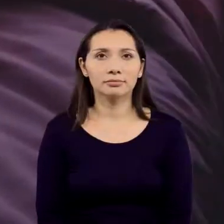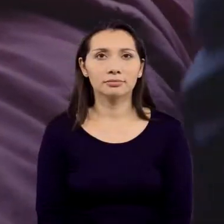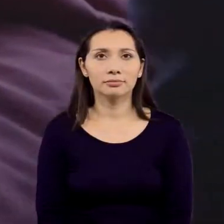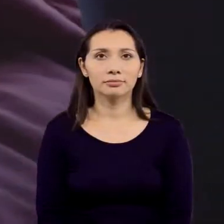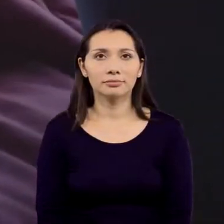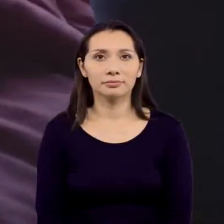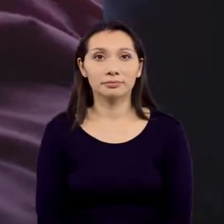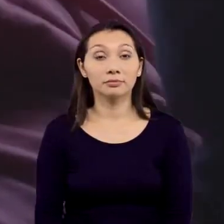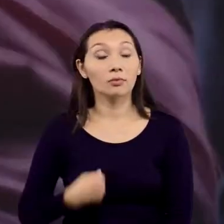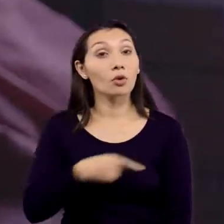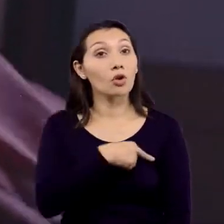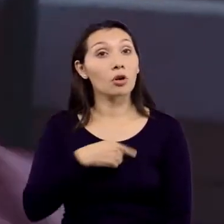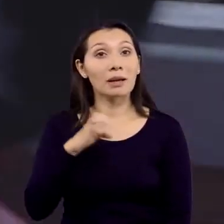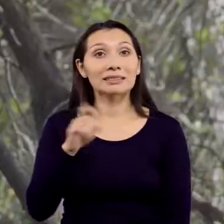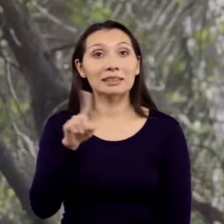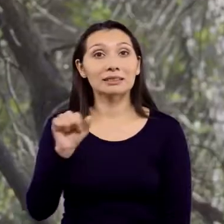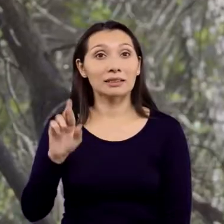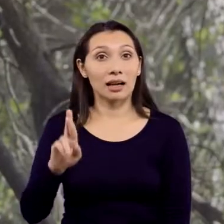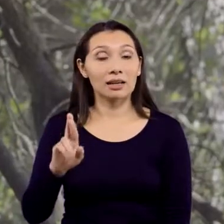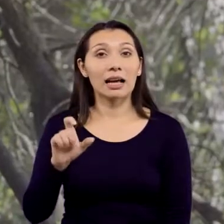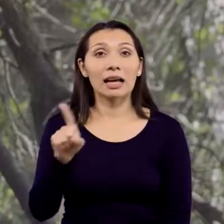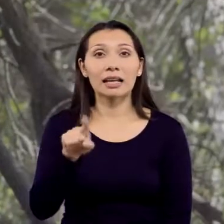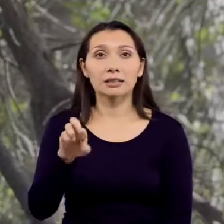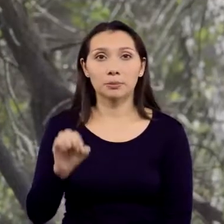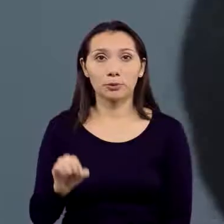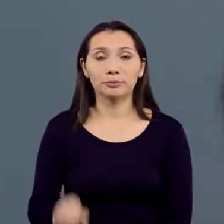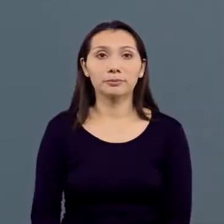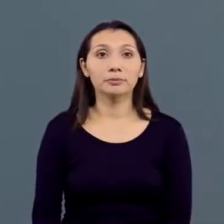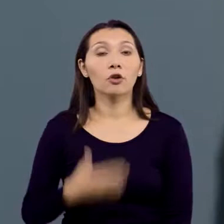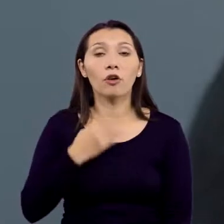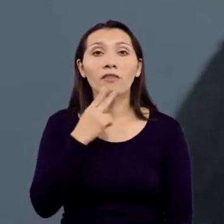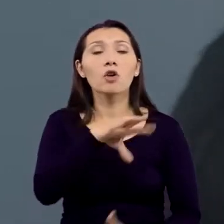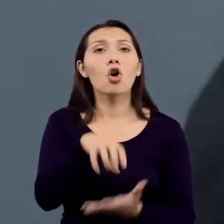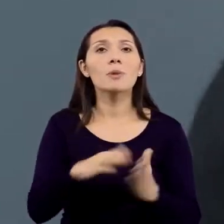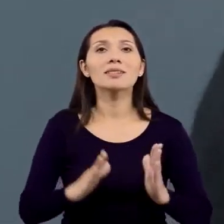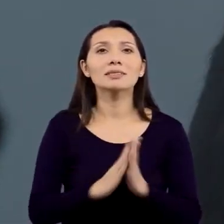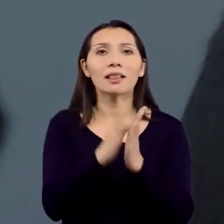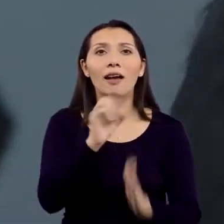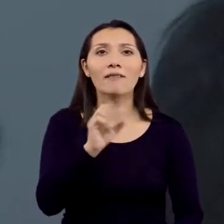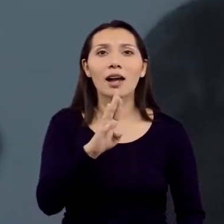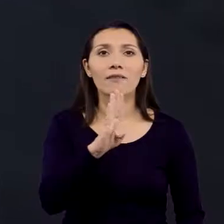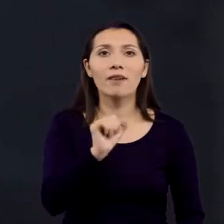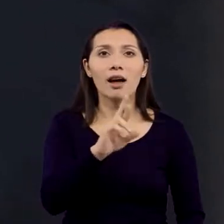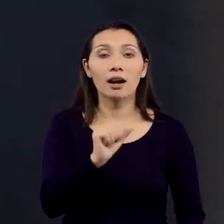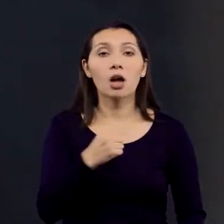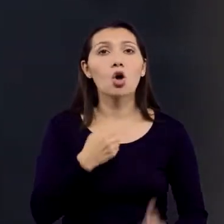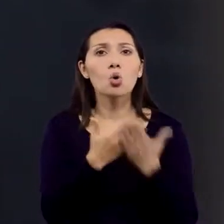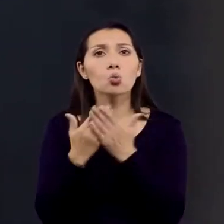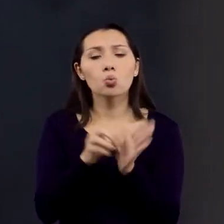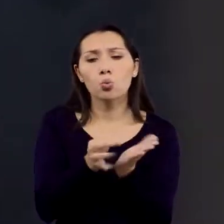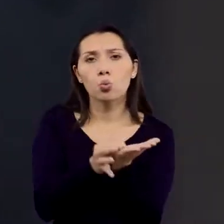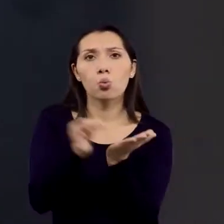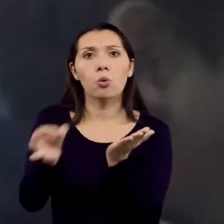planicia. Yo me llamo César Alfonso Crespo Cáceres. Vivo en la comuna de Santa Bárbara. Estudio